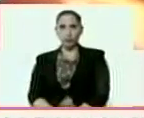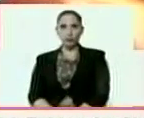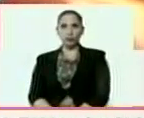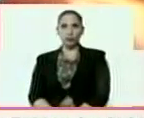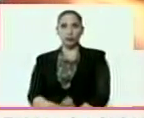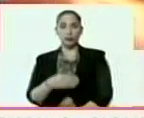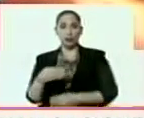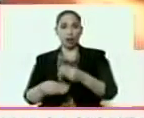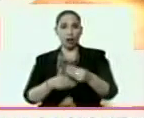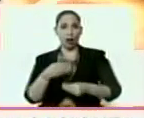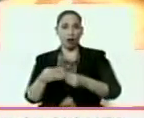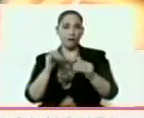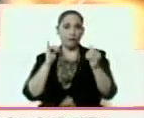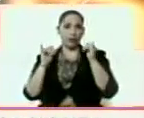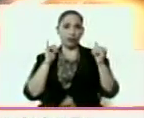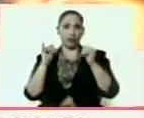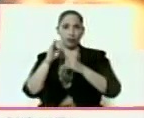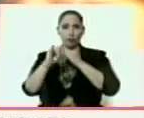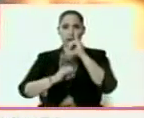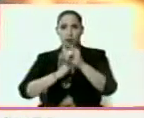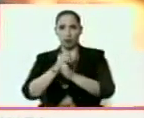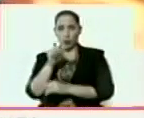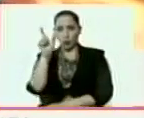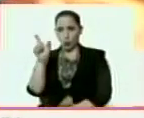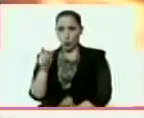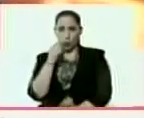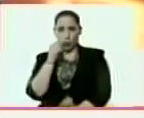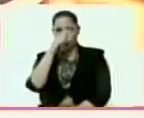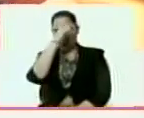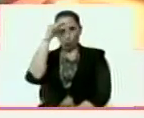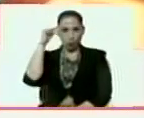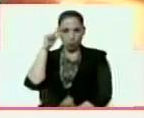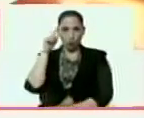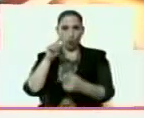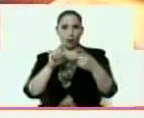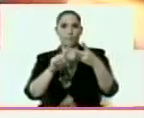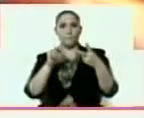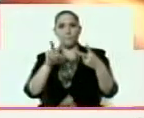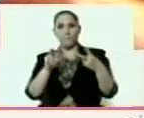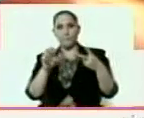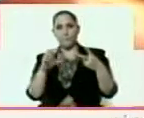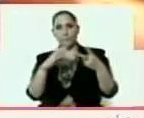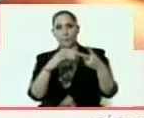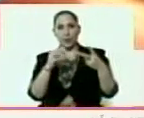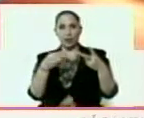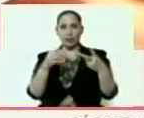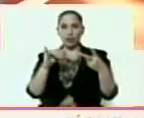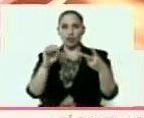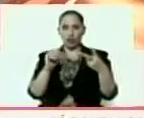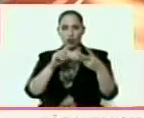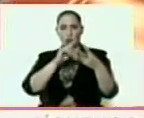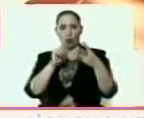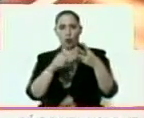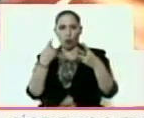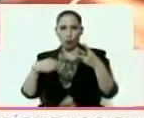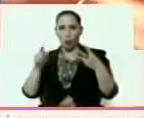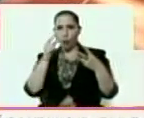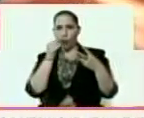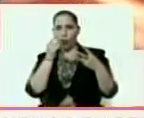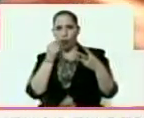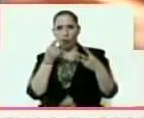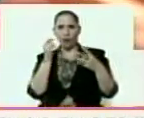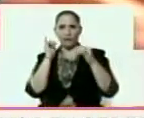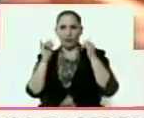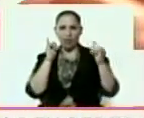haga festín internacional, el señor Julio Borges, el señor Vecchio, el señor Tarre Briceño, hacen un festín y se reparten el botín